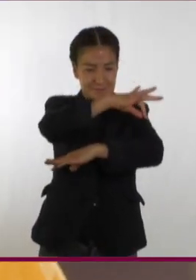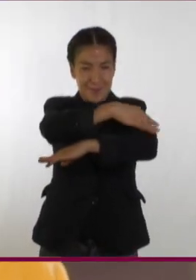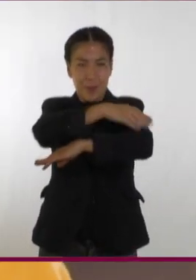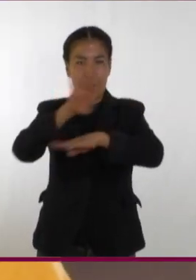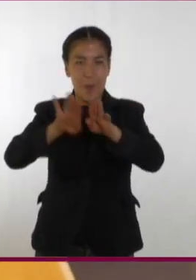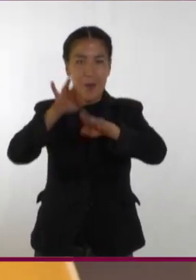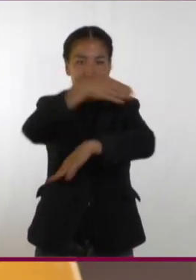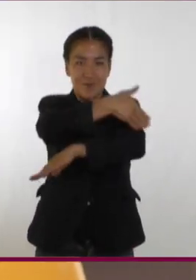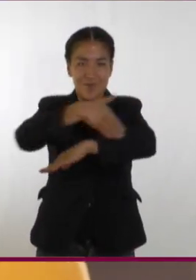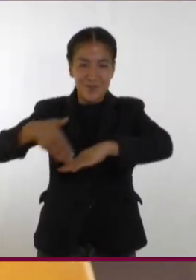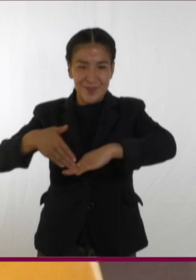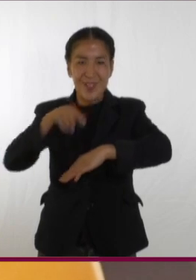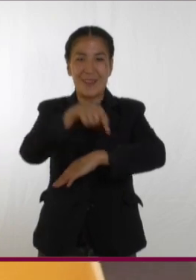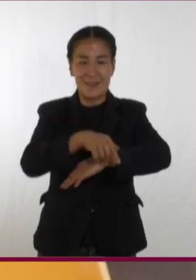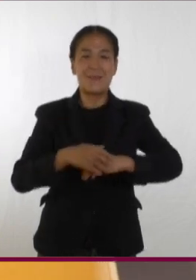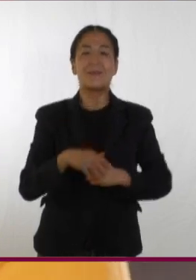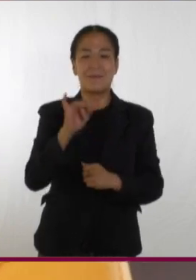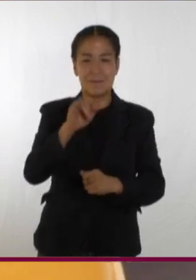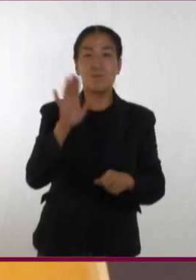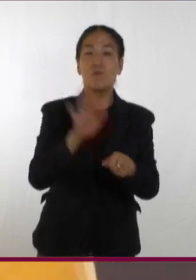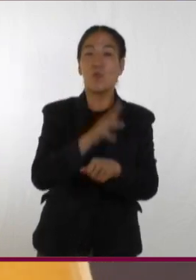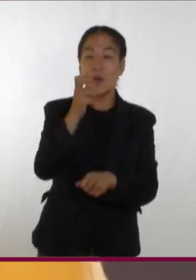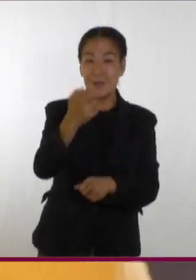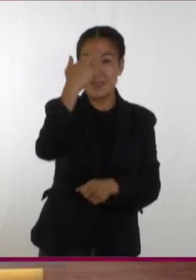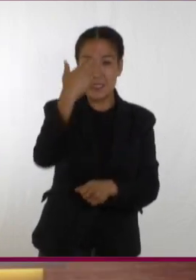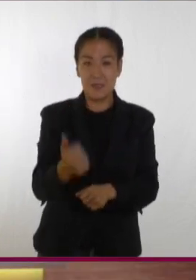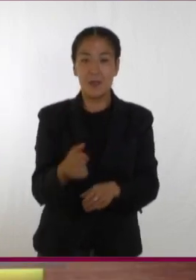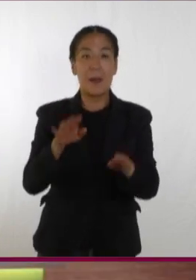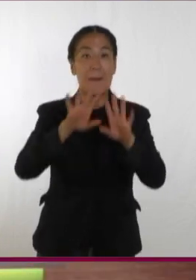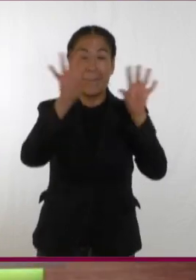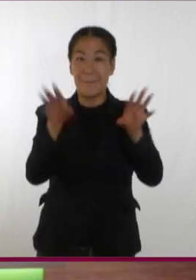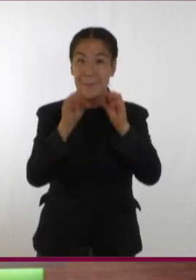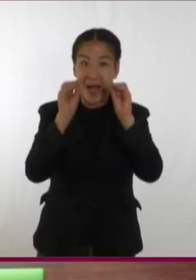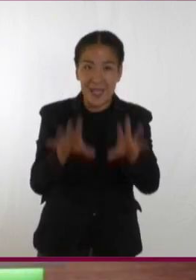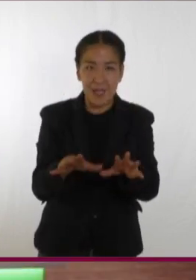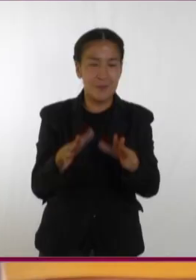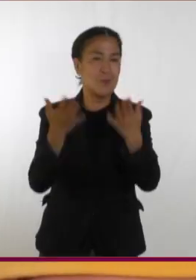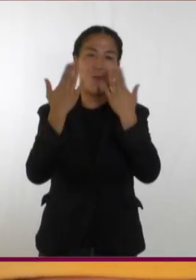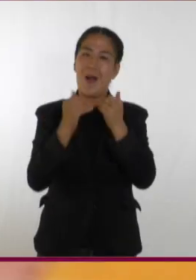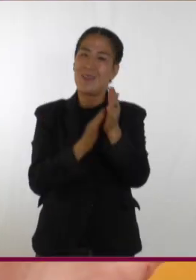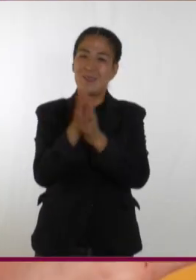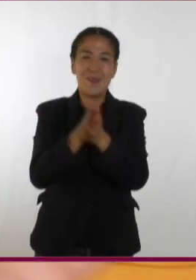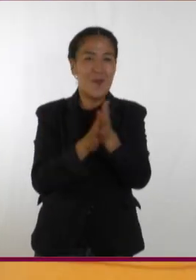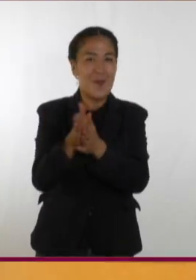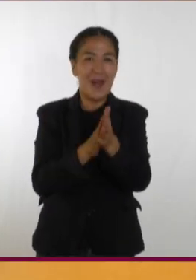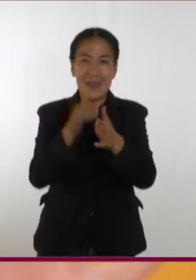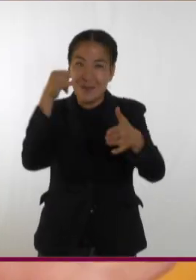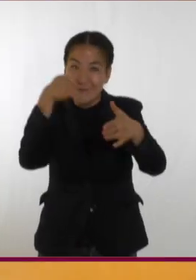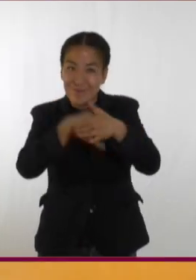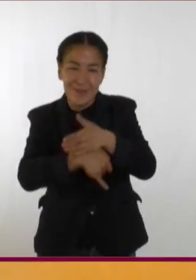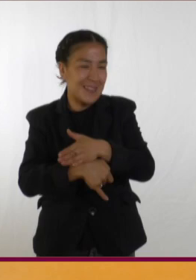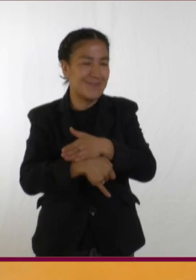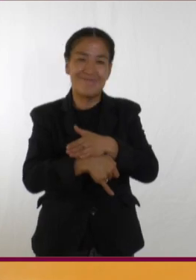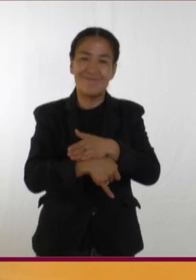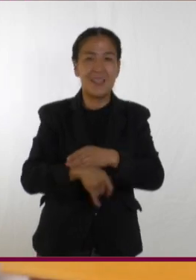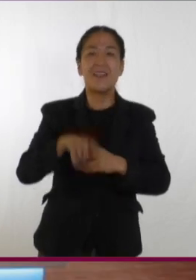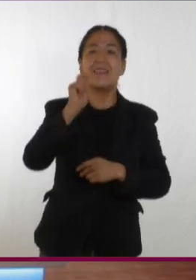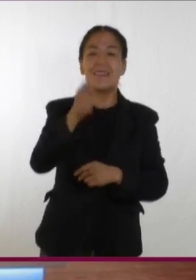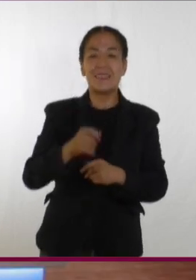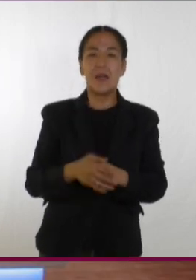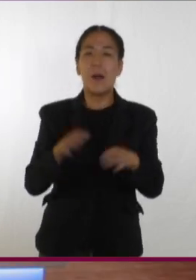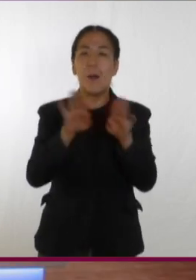de área producido por los cortes y reacomodo de sus partes. Por lo tanto, no hay magia y no hay chocolate